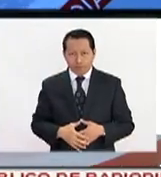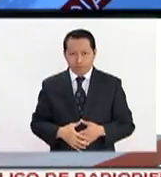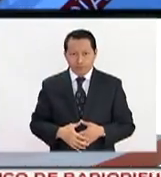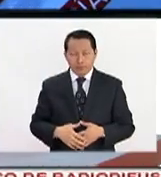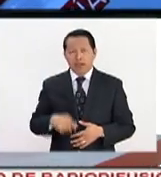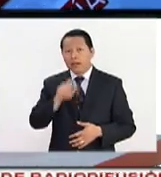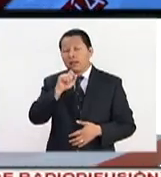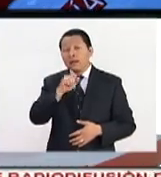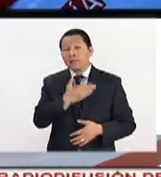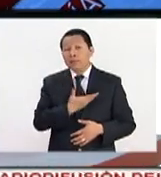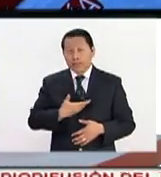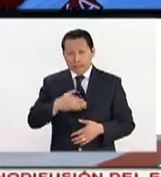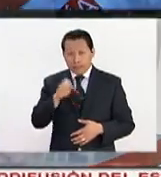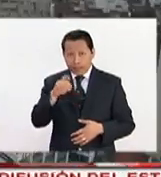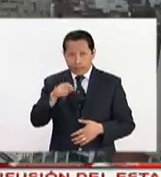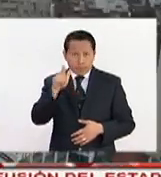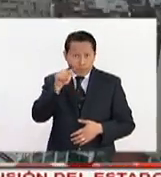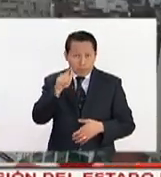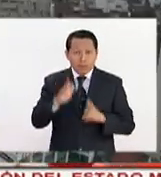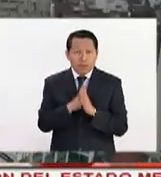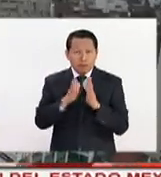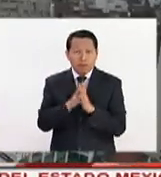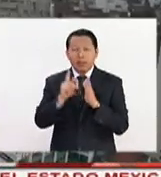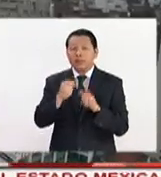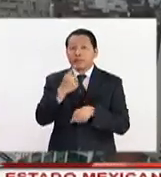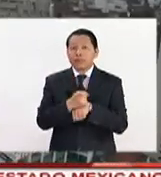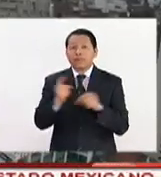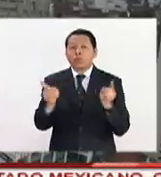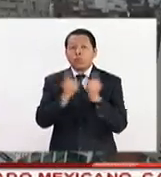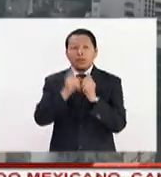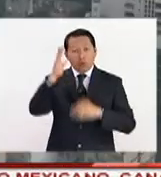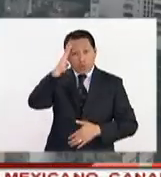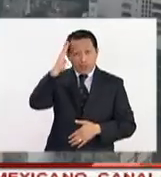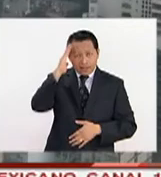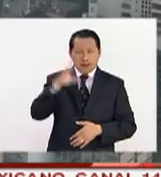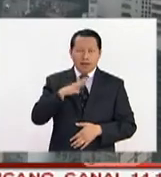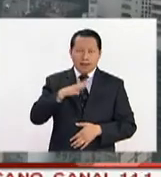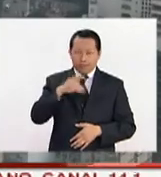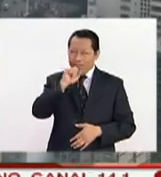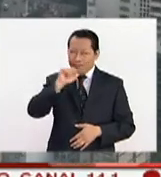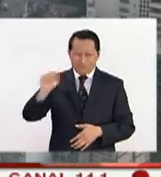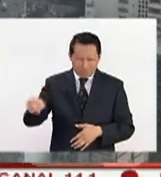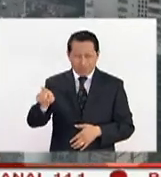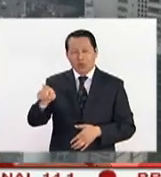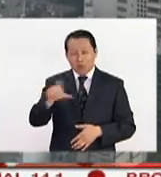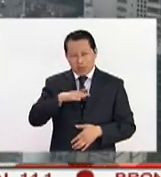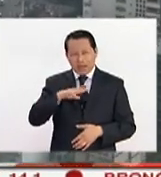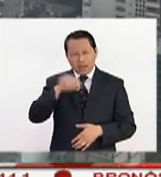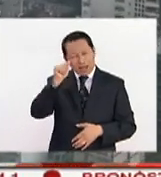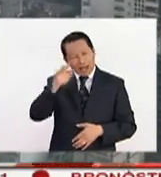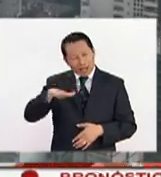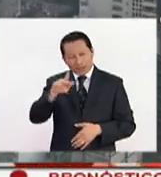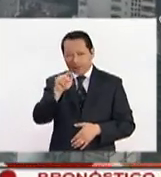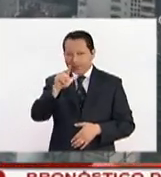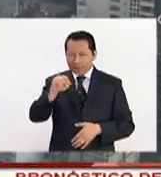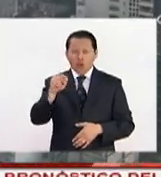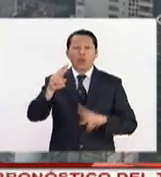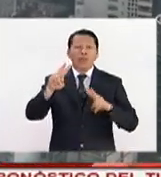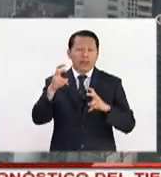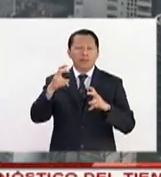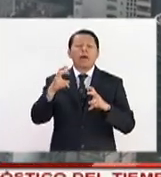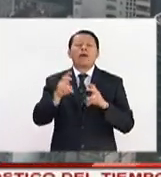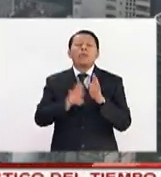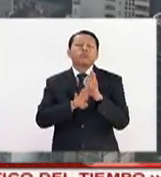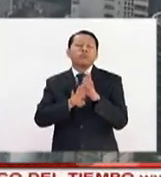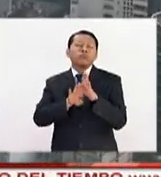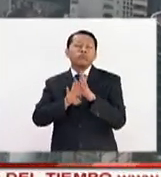Mañana el presidente Enrique Peña Nieto participará en el primer encuentro de los líderes del Foro de Cooperación Económica Asia-Pacífico con el tema Crecimiento